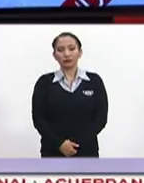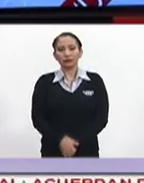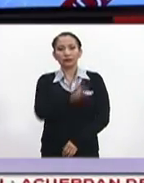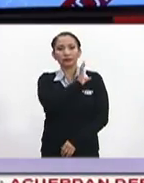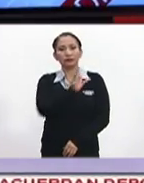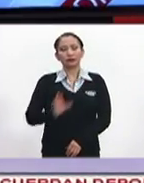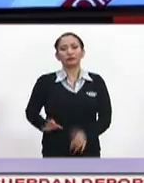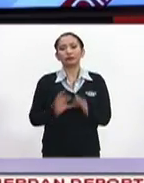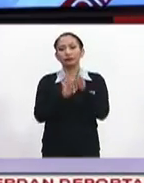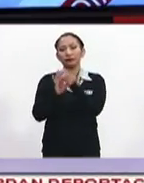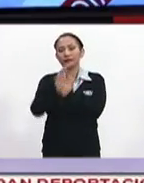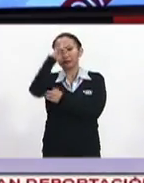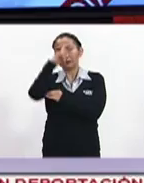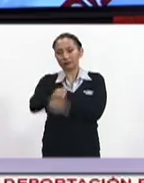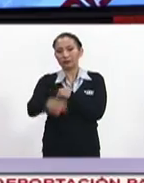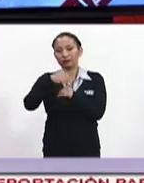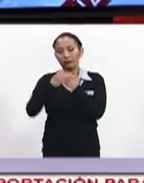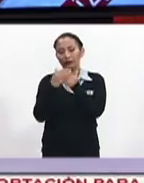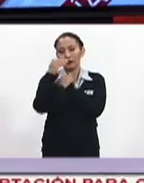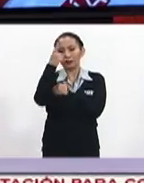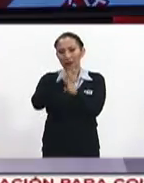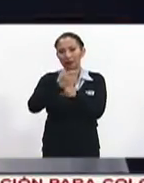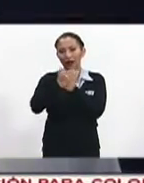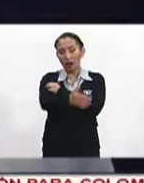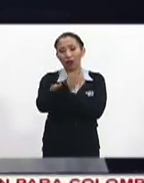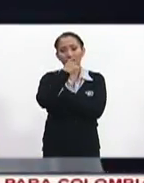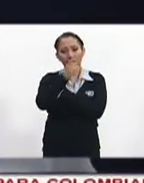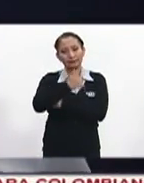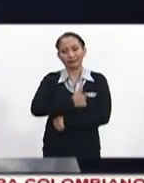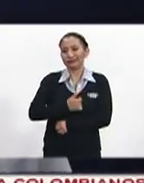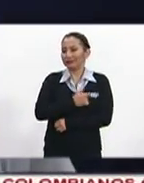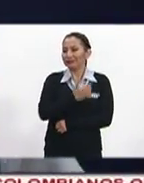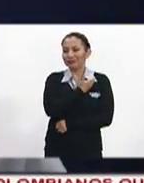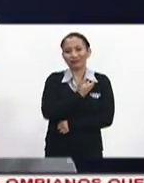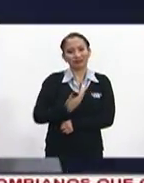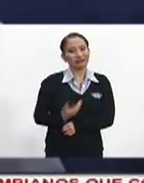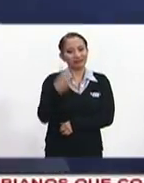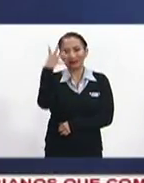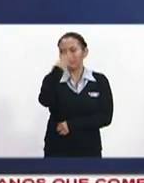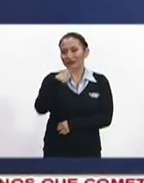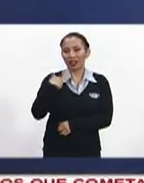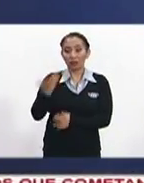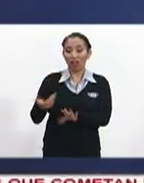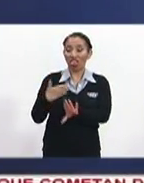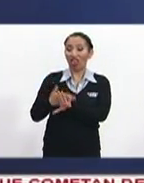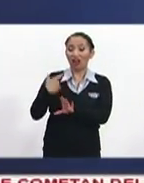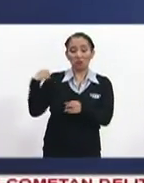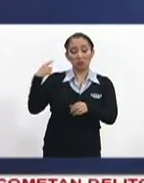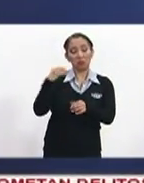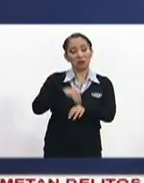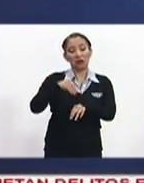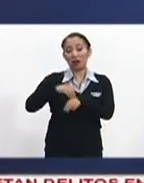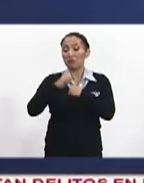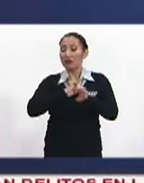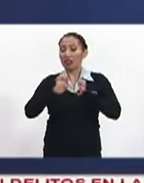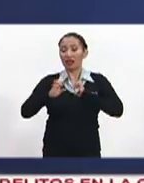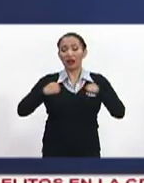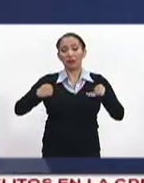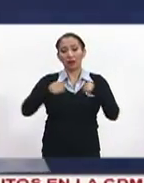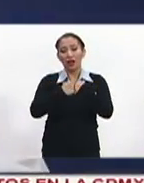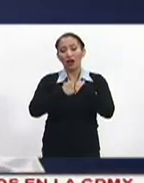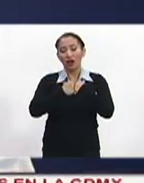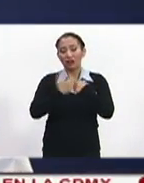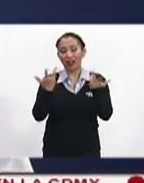El candidato de la coalición por México al frente, Ricardo Anaya, lamentó que el presidente Trump amenace con militarizar la frontera. Bueno,